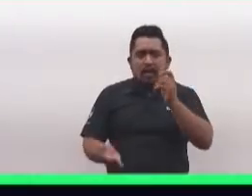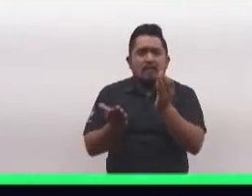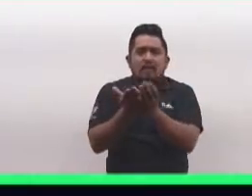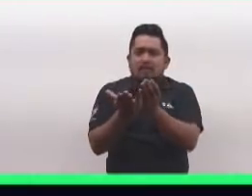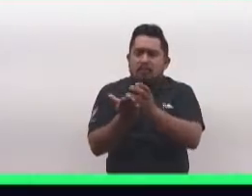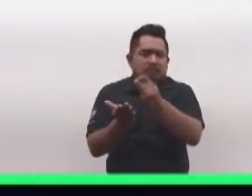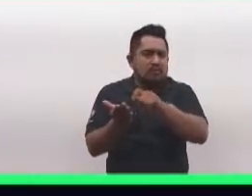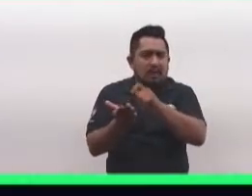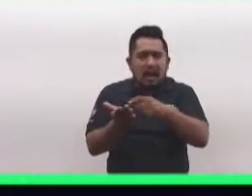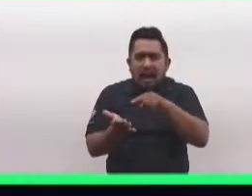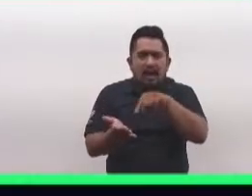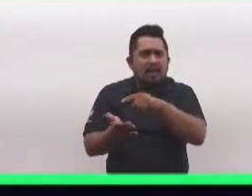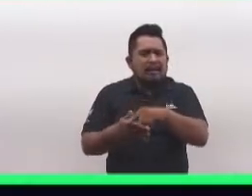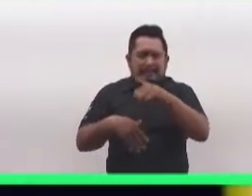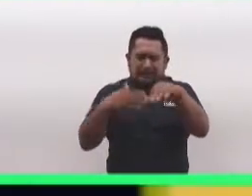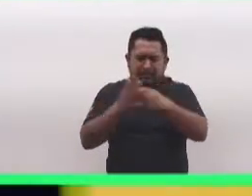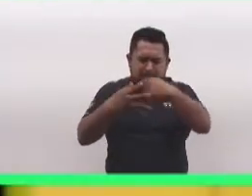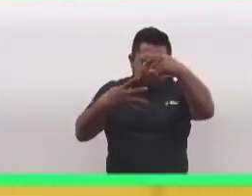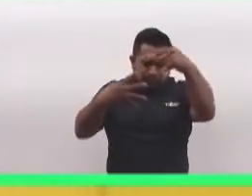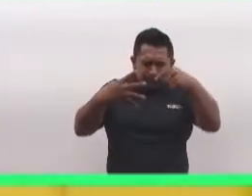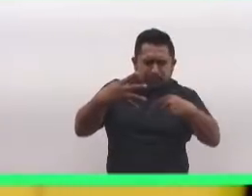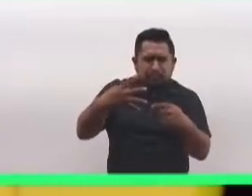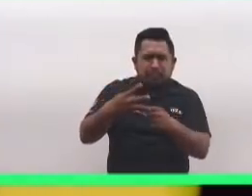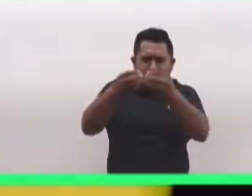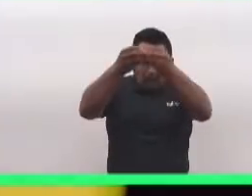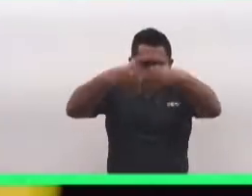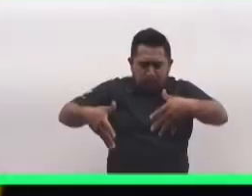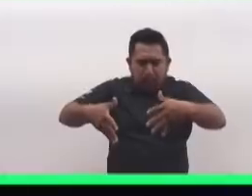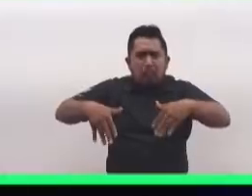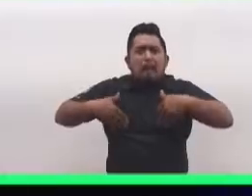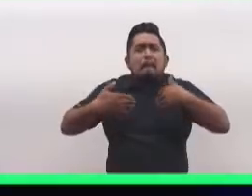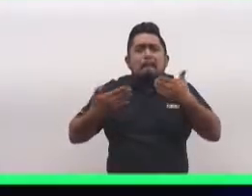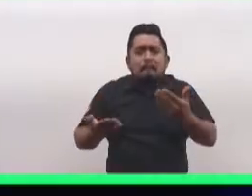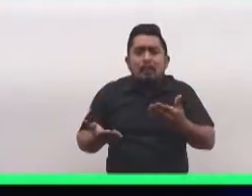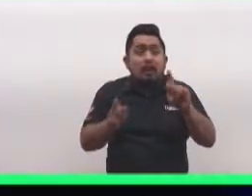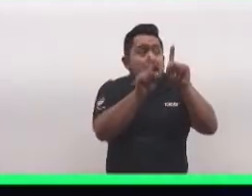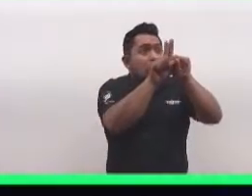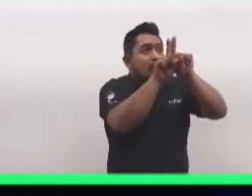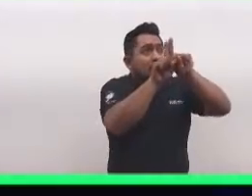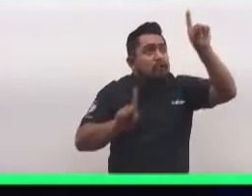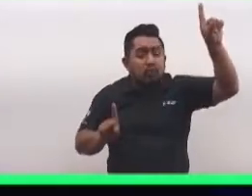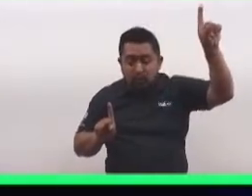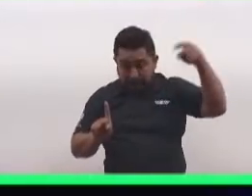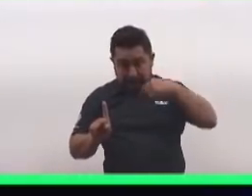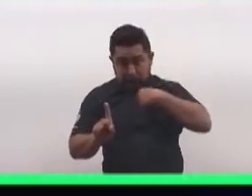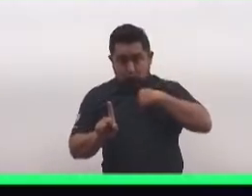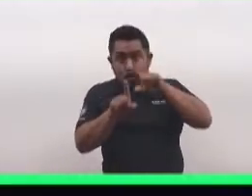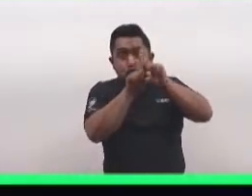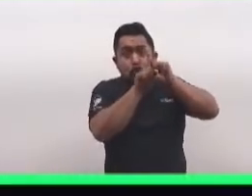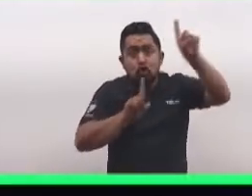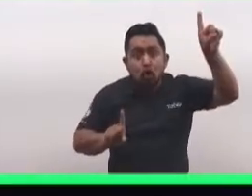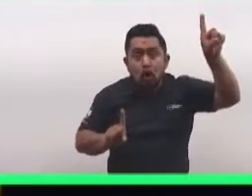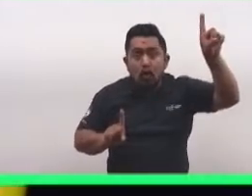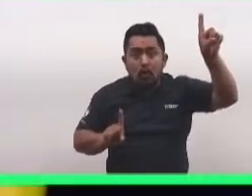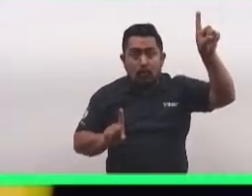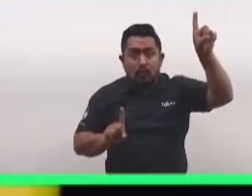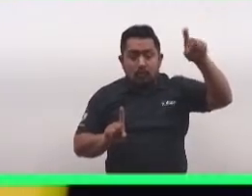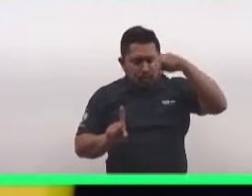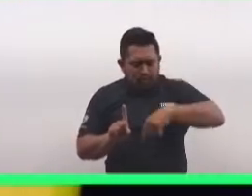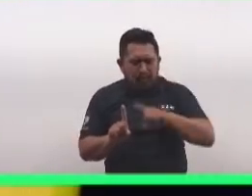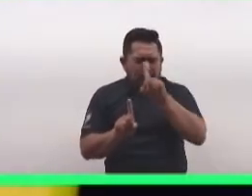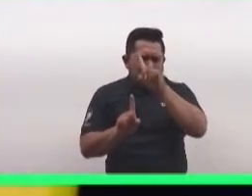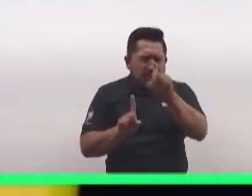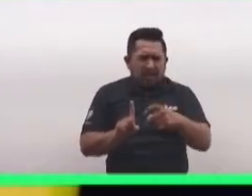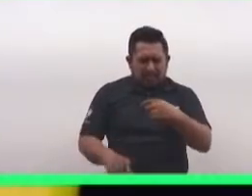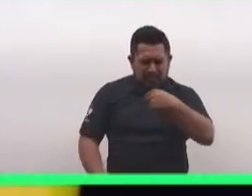planes de viaje y todo lo demás se arruinan cuando me separó de aquel que me dio la vida la pregunta es por